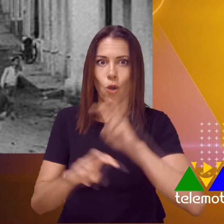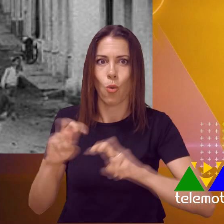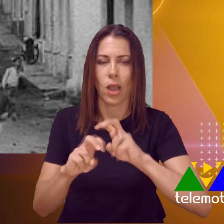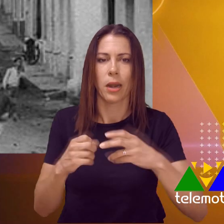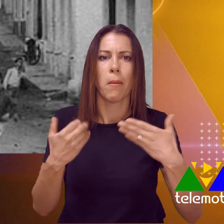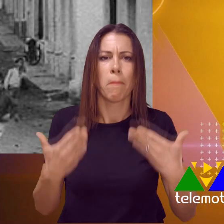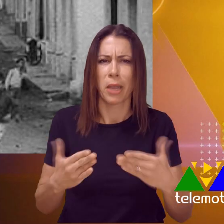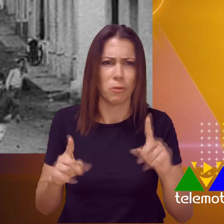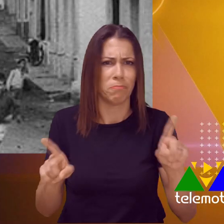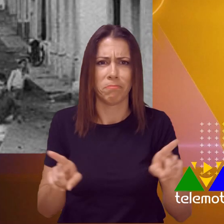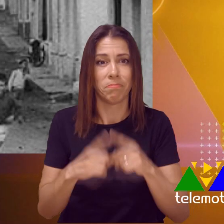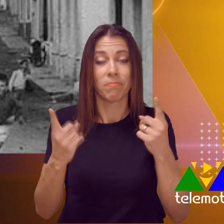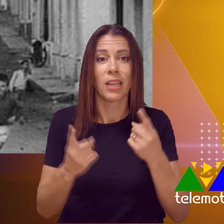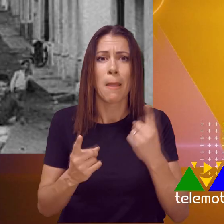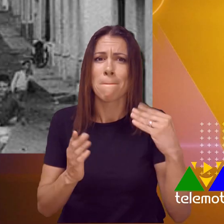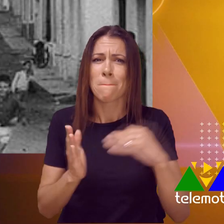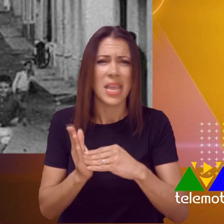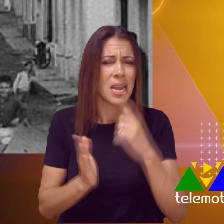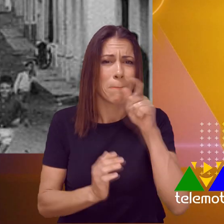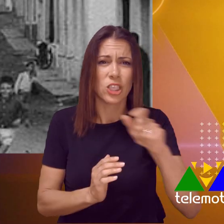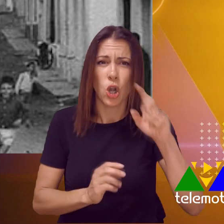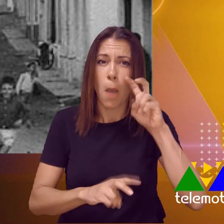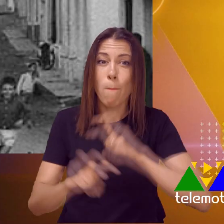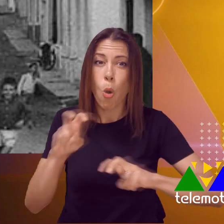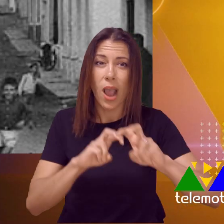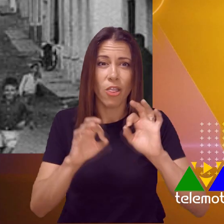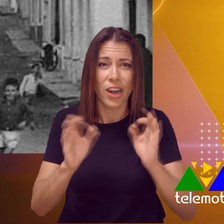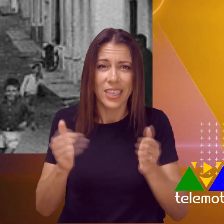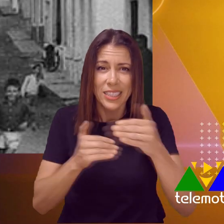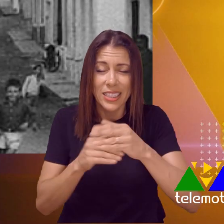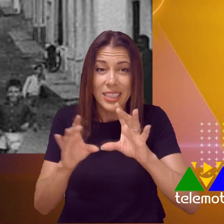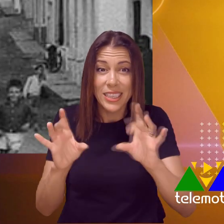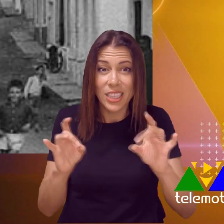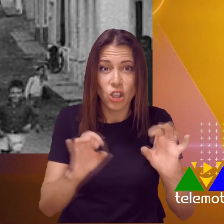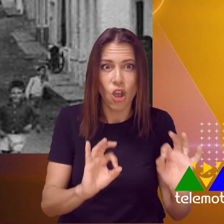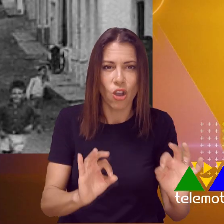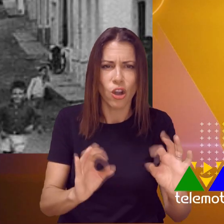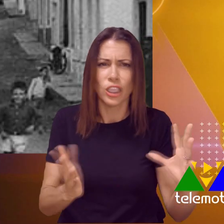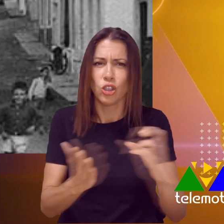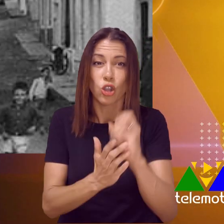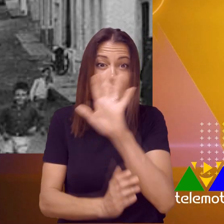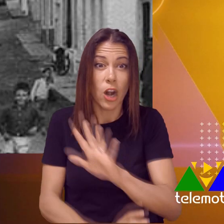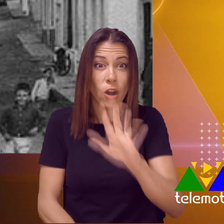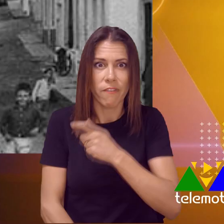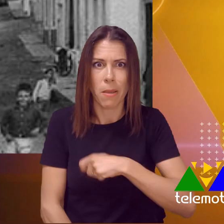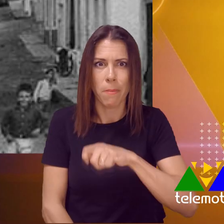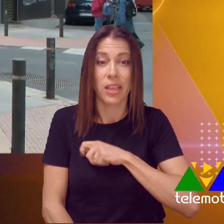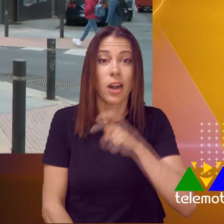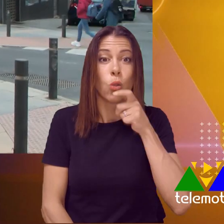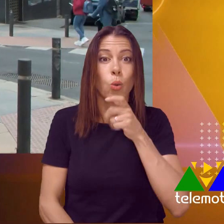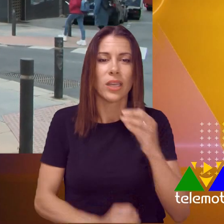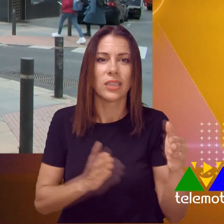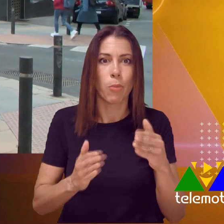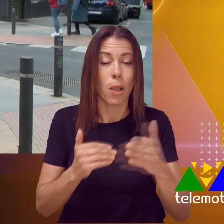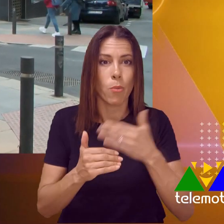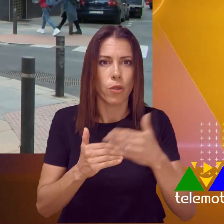Pero a pesar de eso, miles de buscadores de tesoros hay en toda la geografía española durante la Edad Moderna,